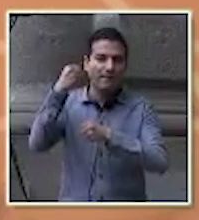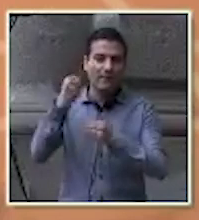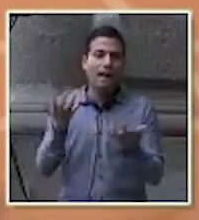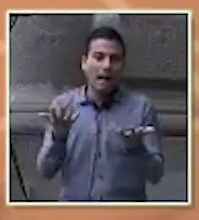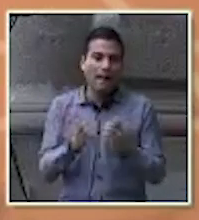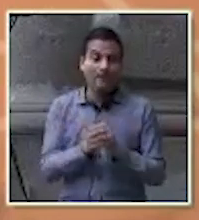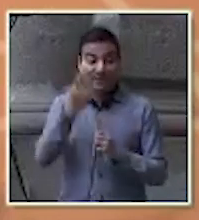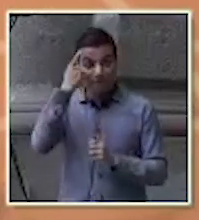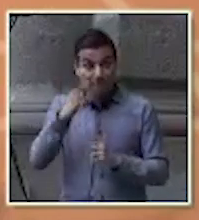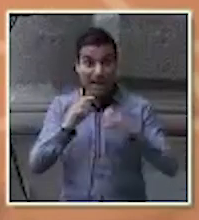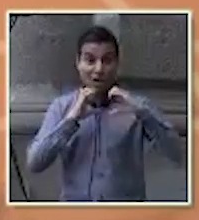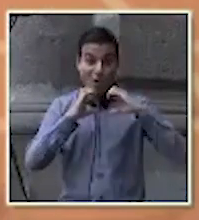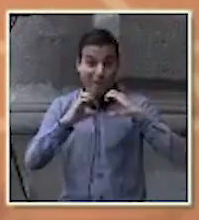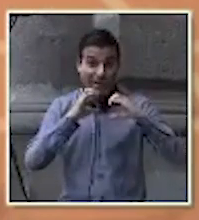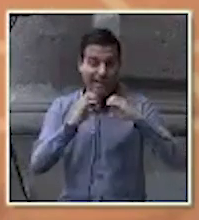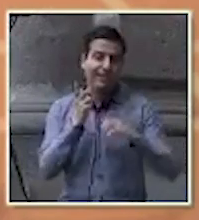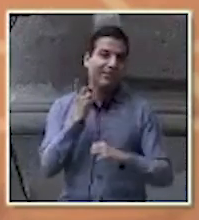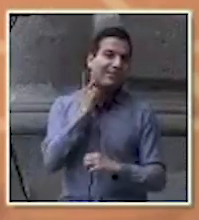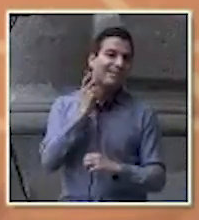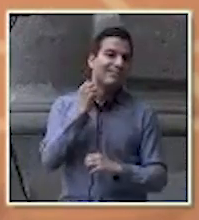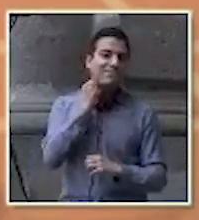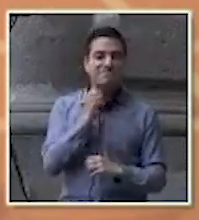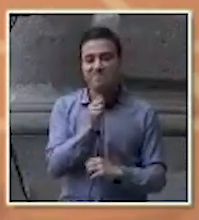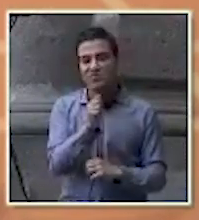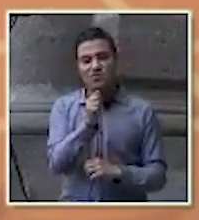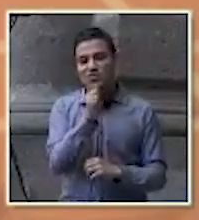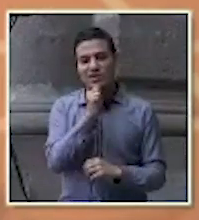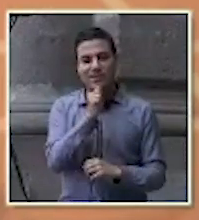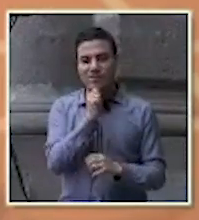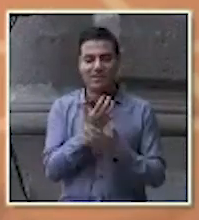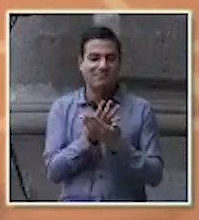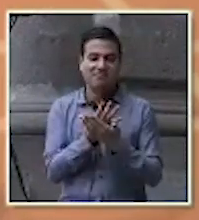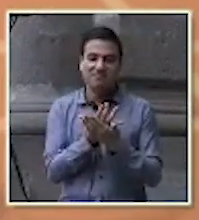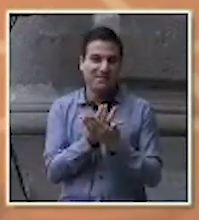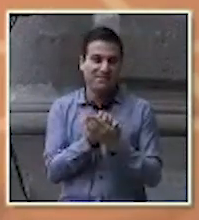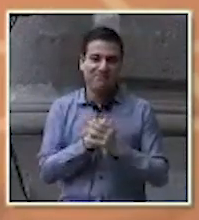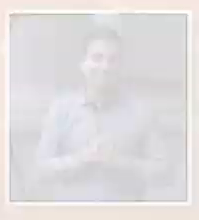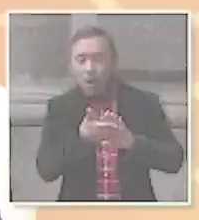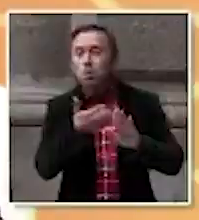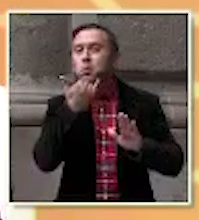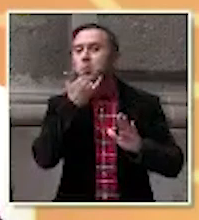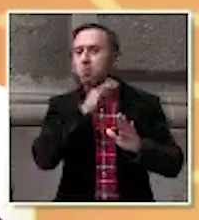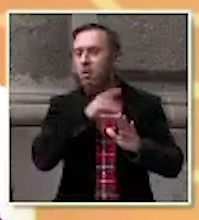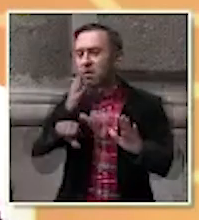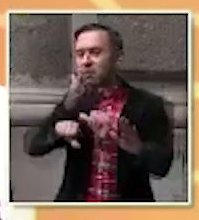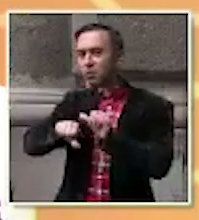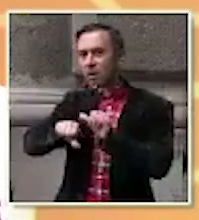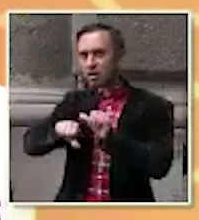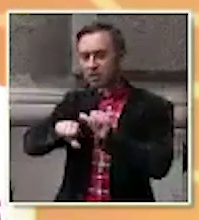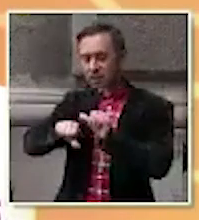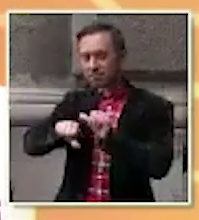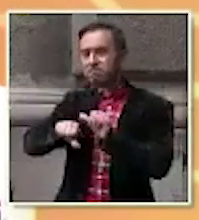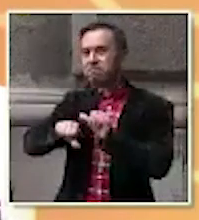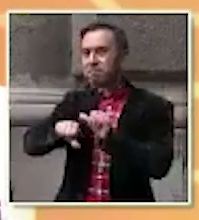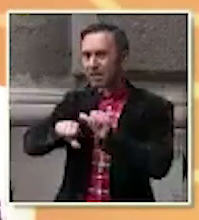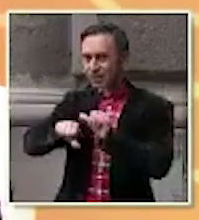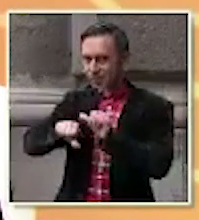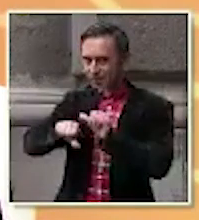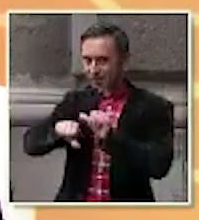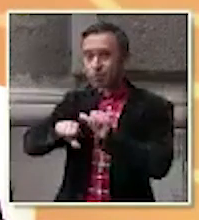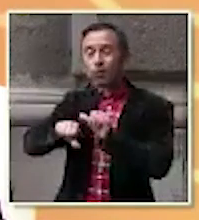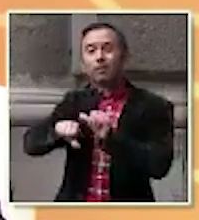para comunicarnos más con nuestros representantes y para tener alguna incidencia con esos. Debemos de mantener una sana